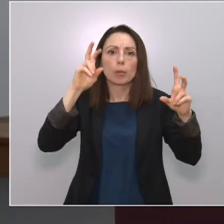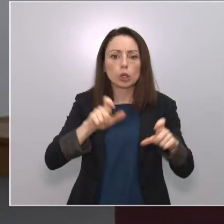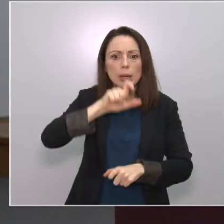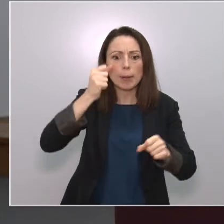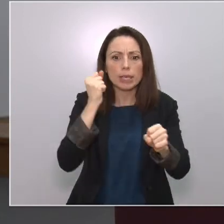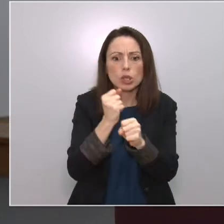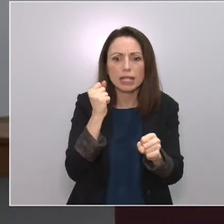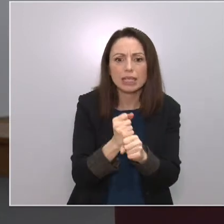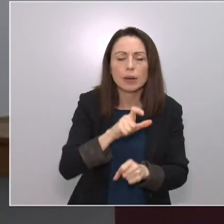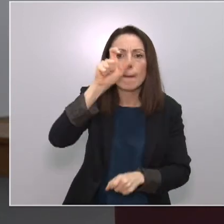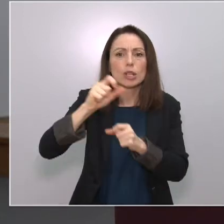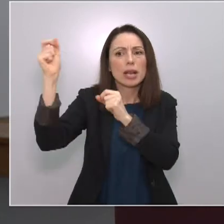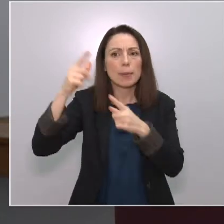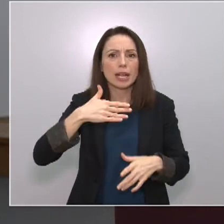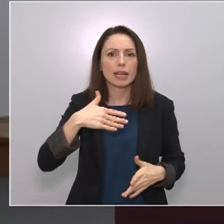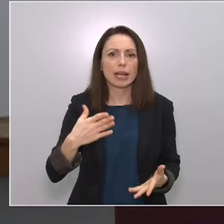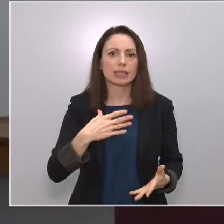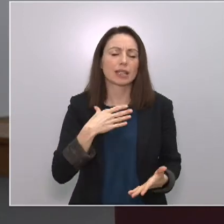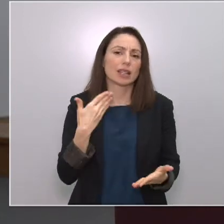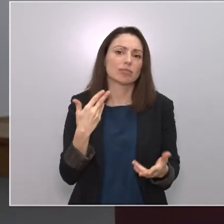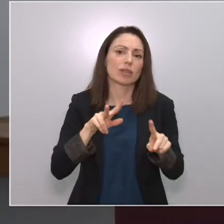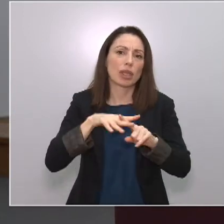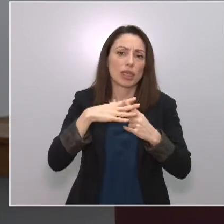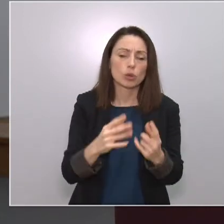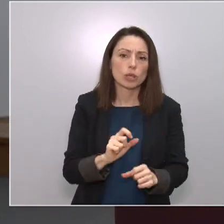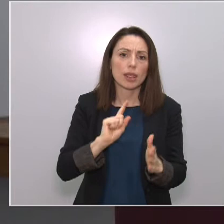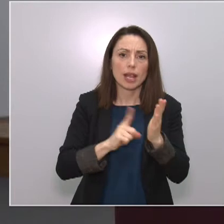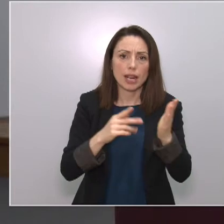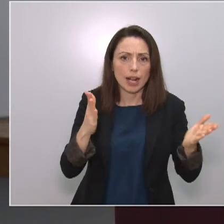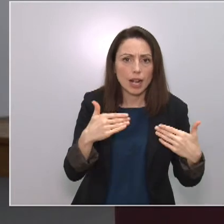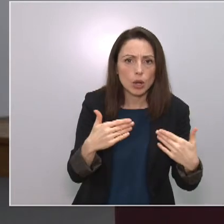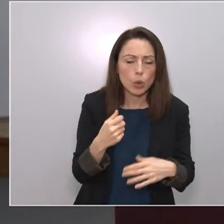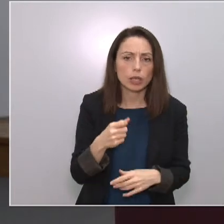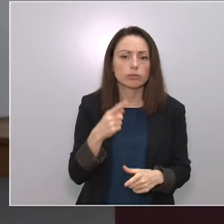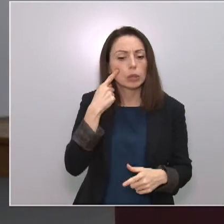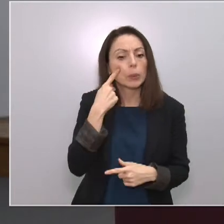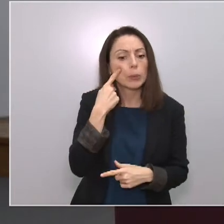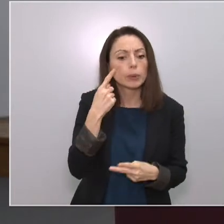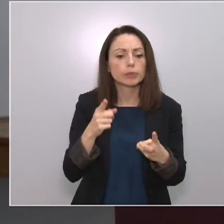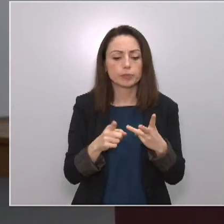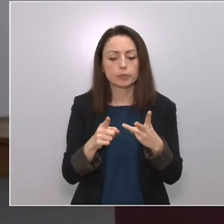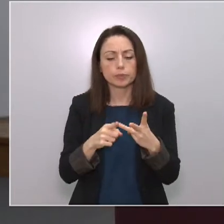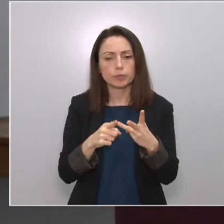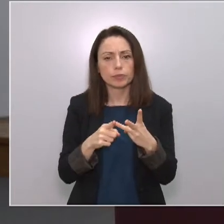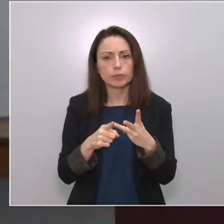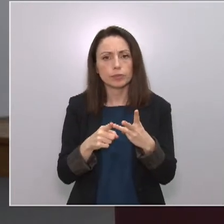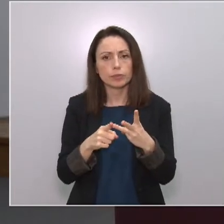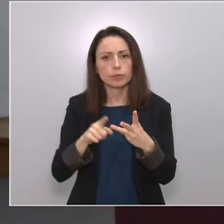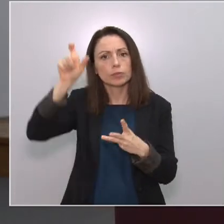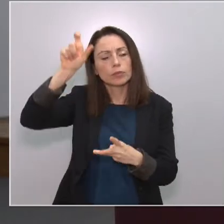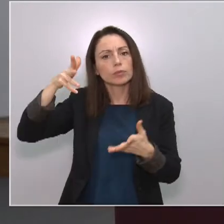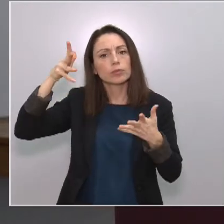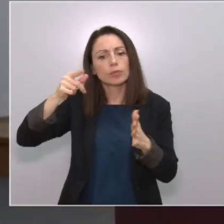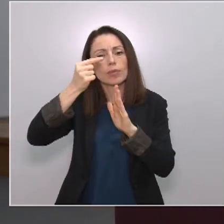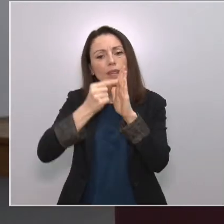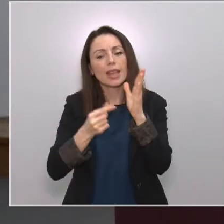especialmente con los inmigrantes sin papeles. Y además al consejero Villegas le quería preguntar qué situaciones o qué datos se tendrían que dar en la región para